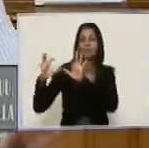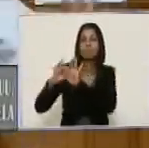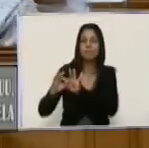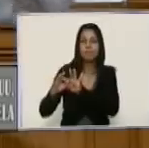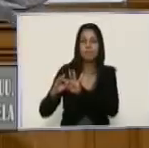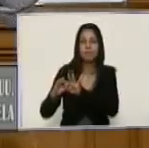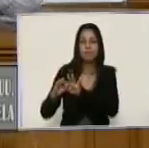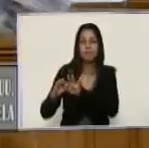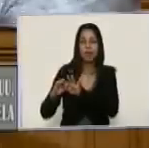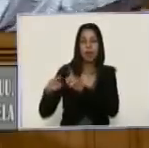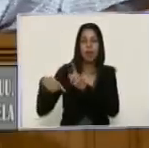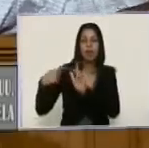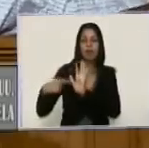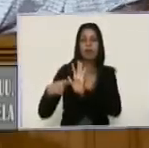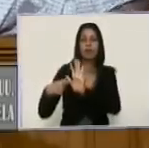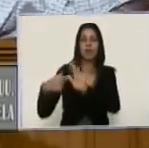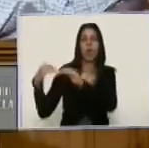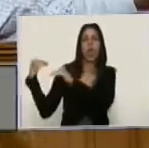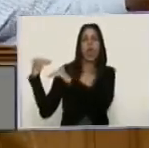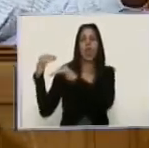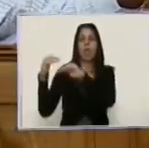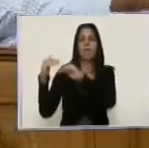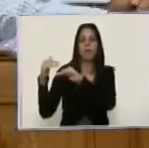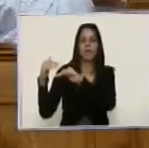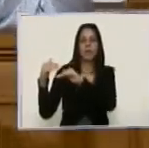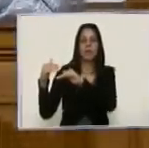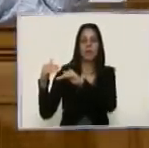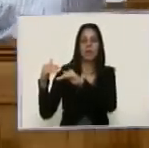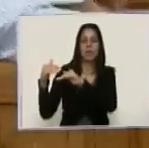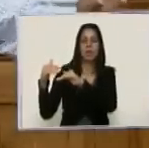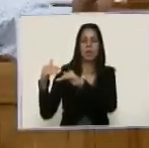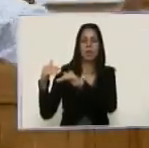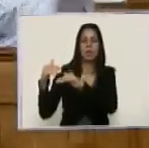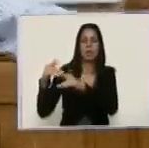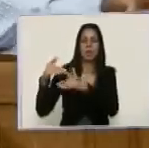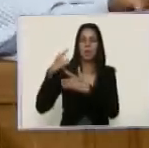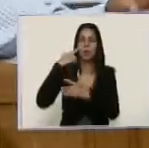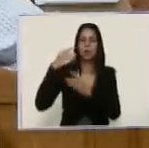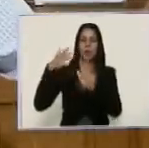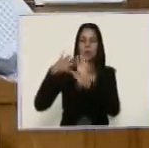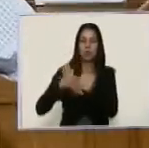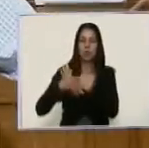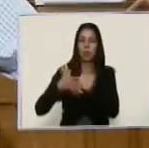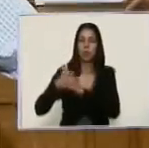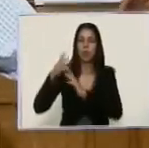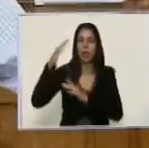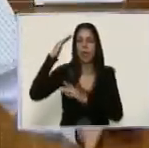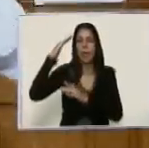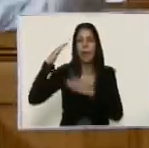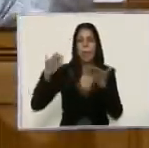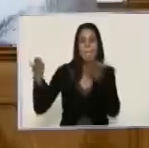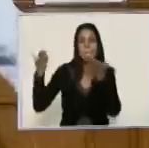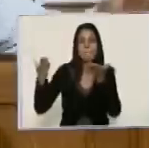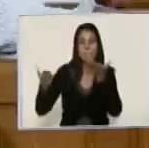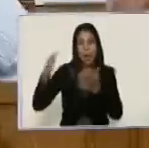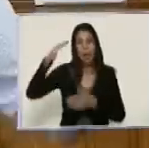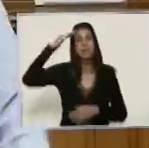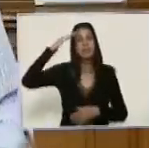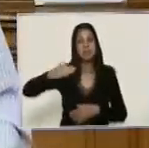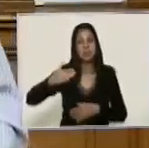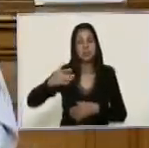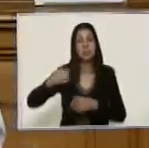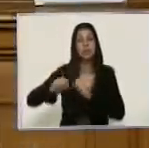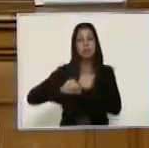ha llegado a un límite de una paridad militar atómica, y eso es muy serio para